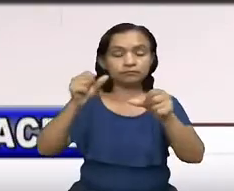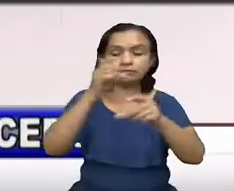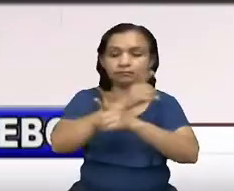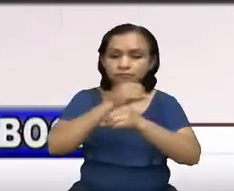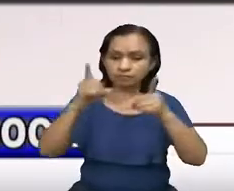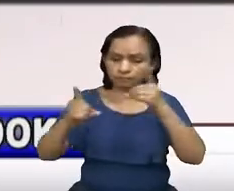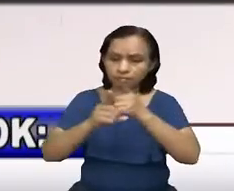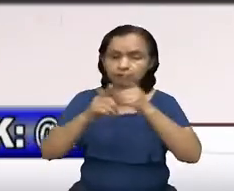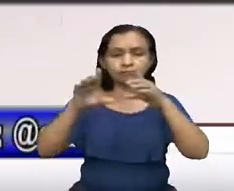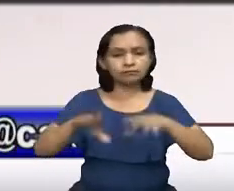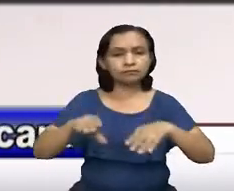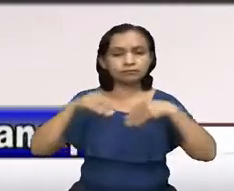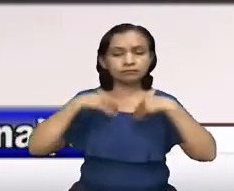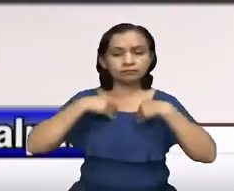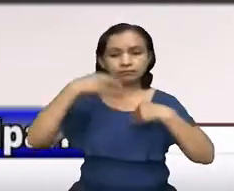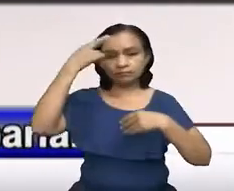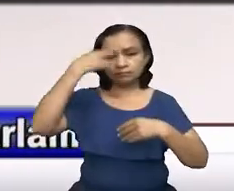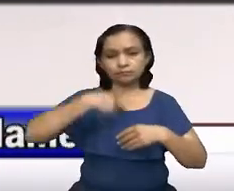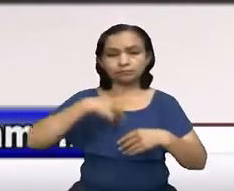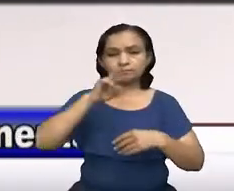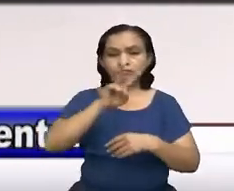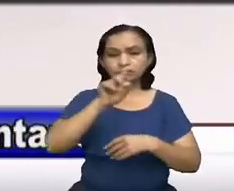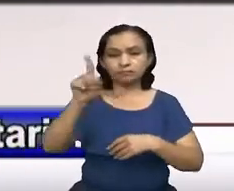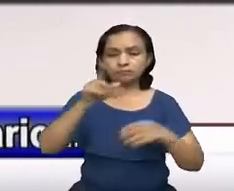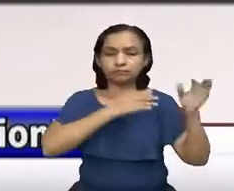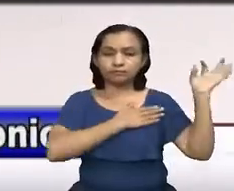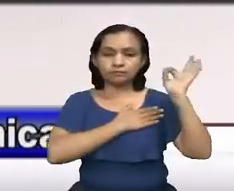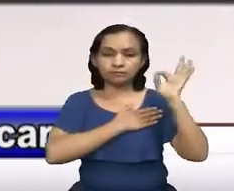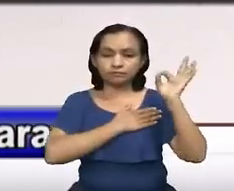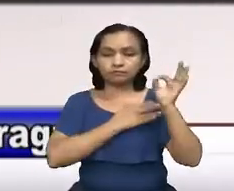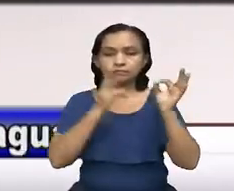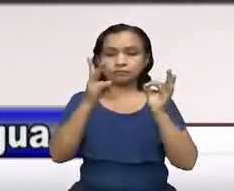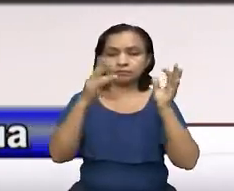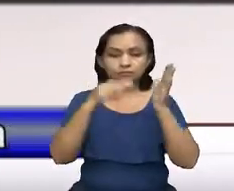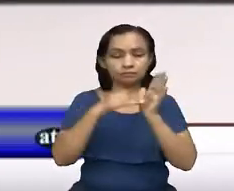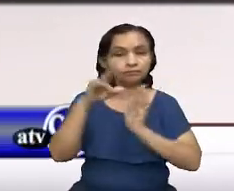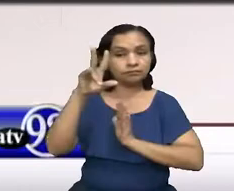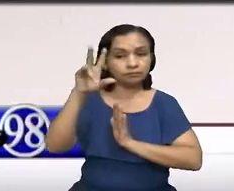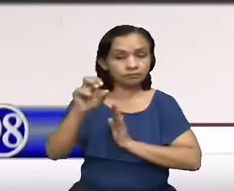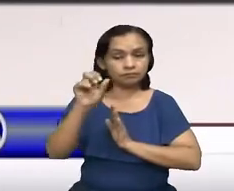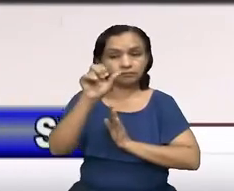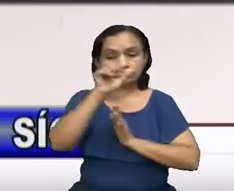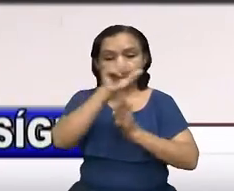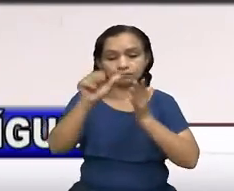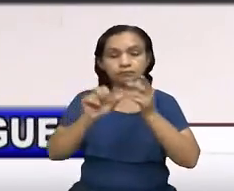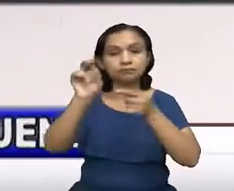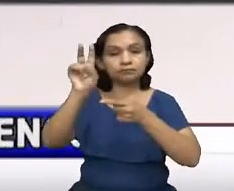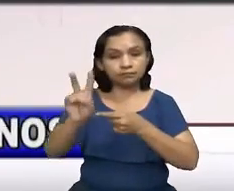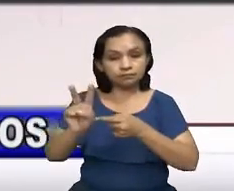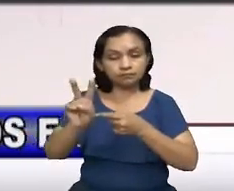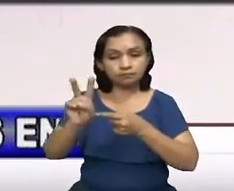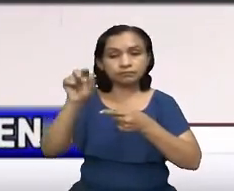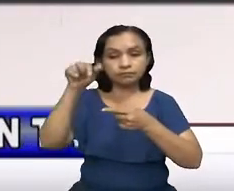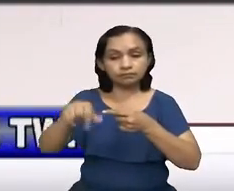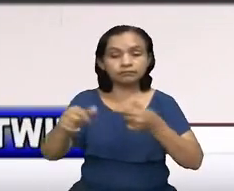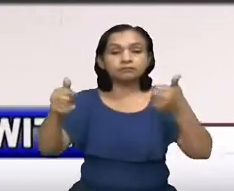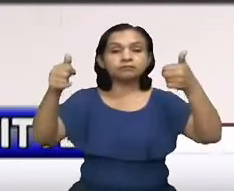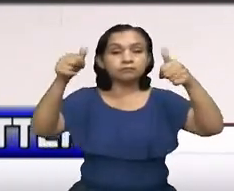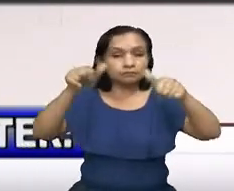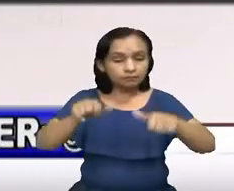tomar posesión de su cargo el día 21 de febrero del 2020. Artículo 2, el presente